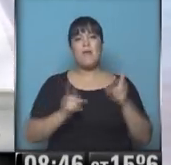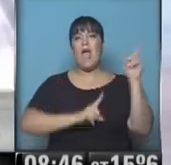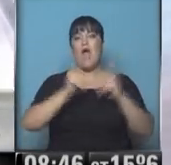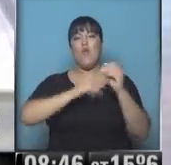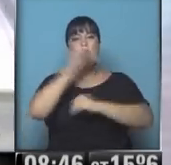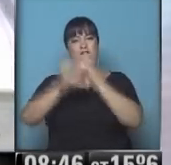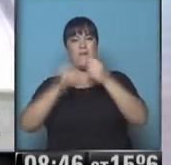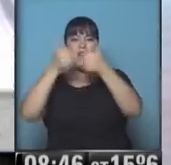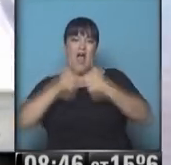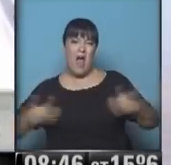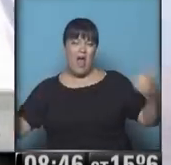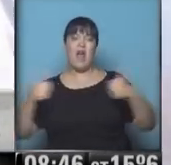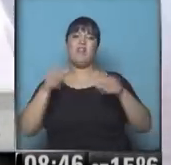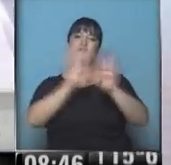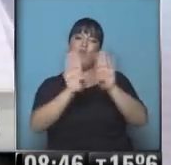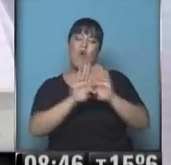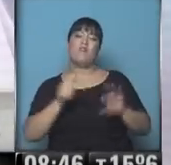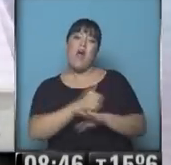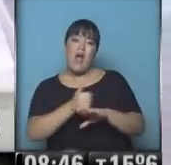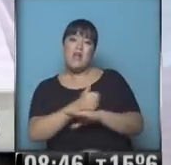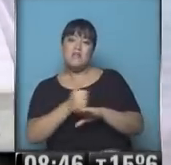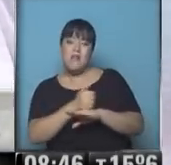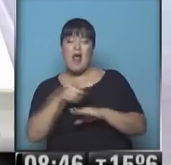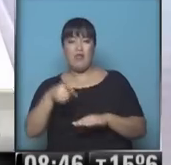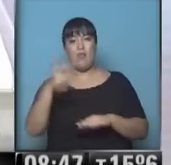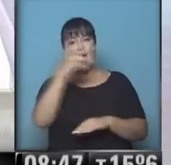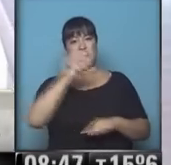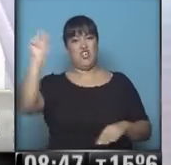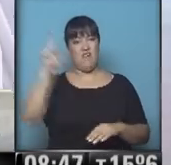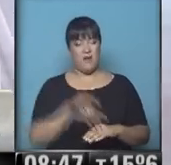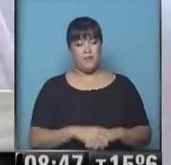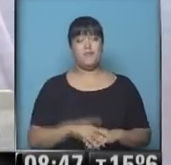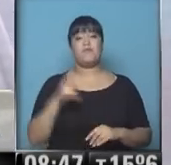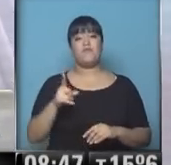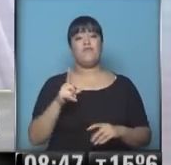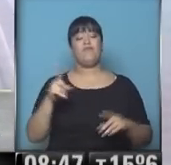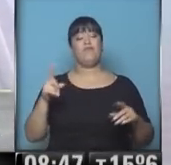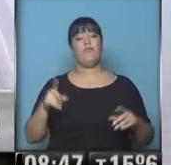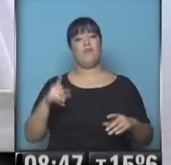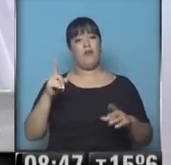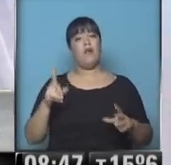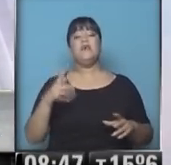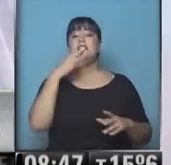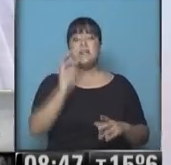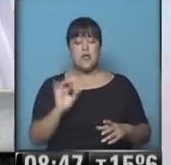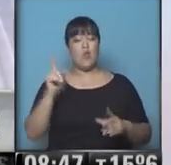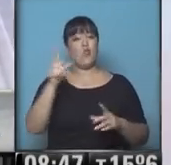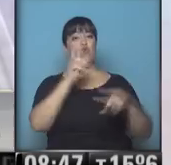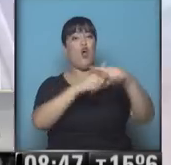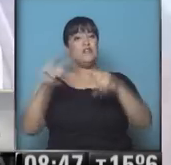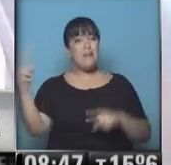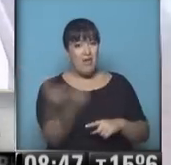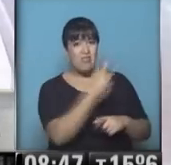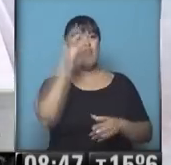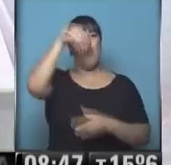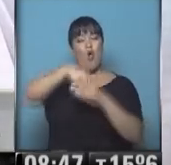la puerta esperando, por supuesto, el momento ya final. En el interior habrá una pequeña misa muy, muy breve,